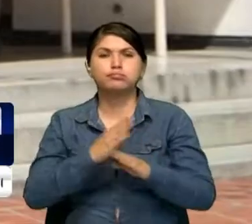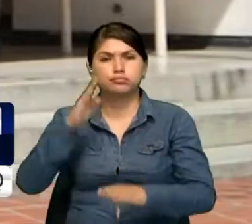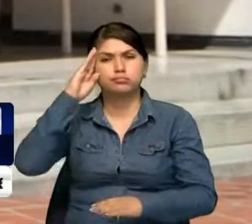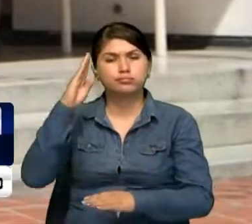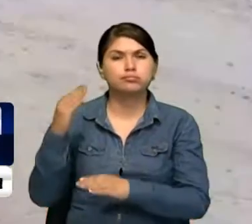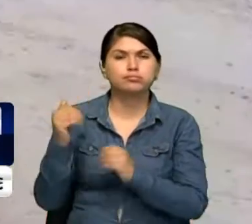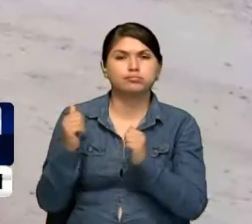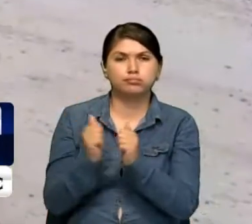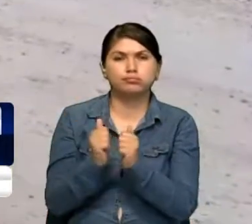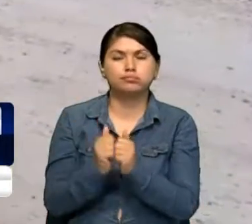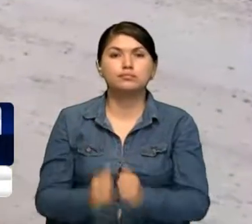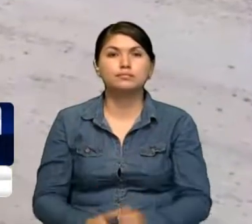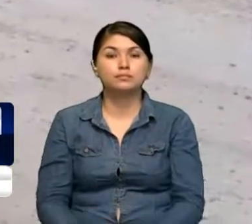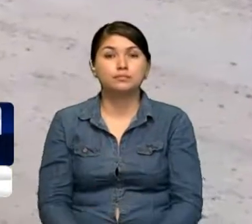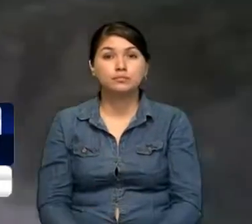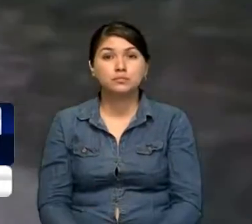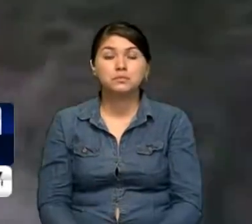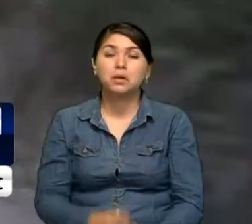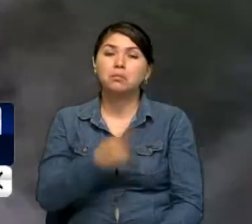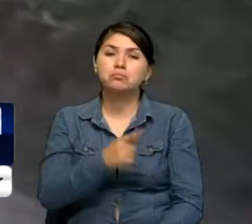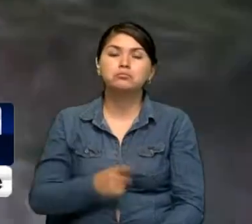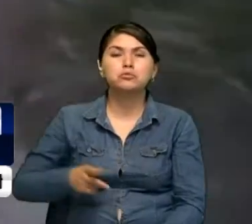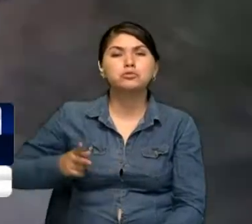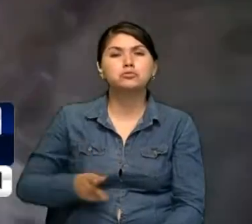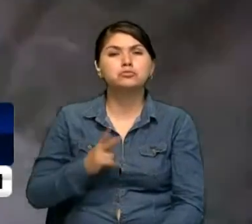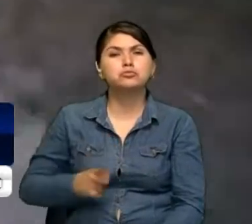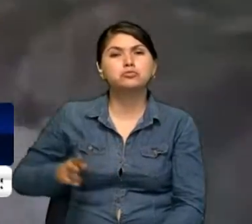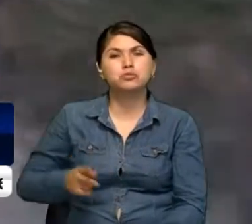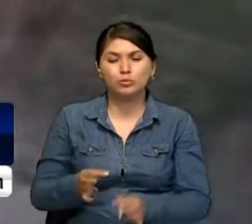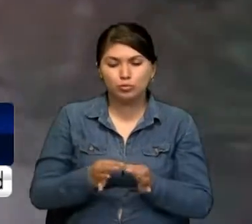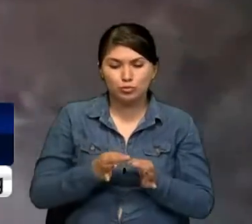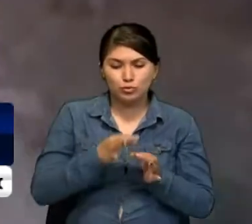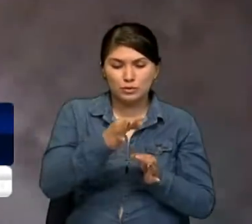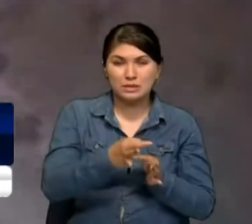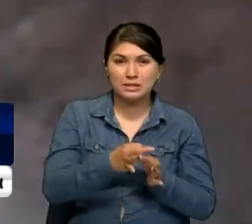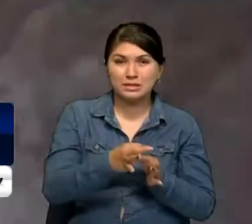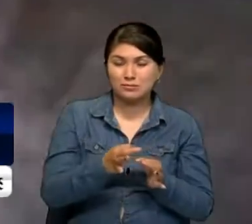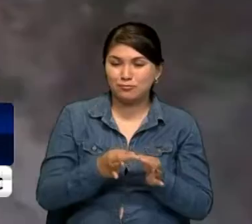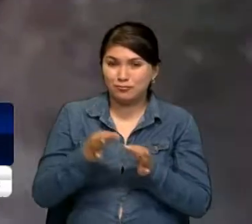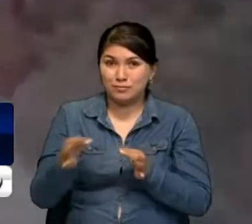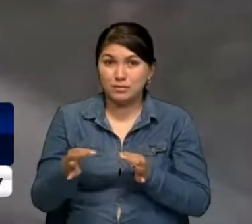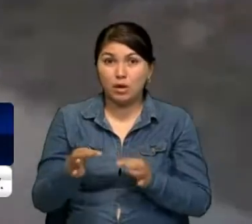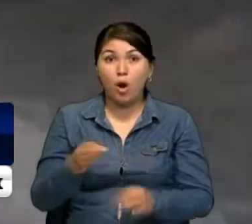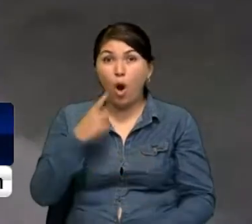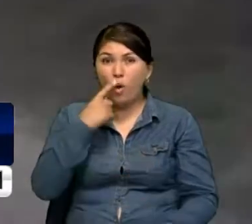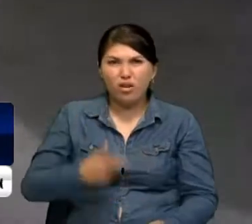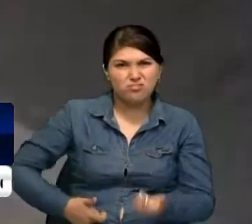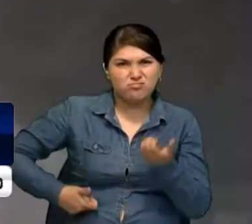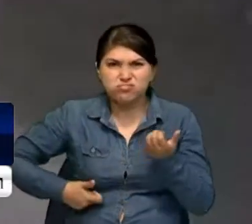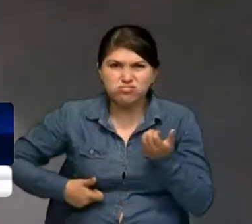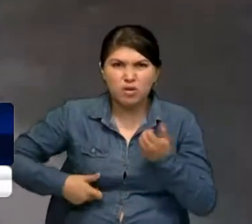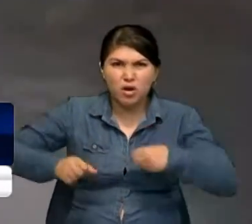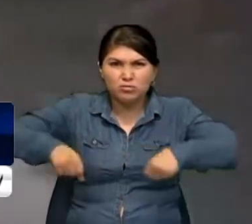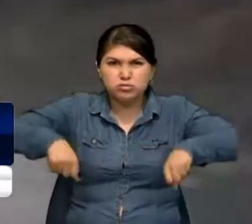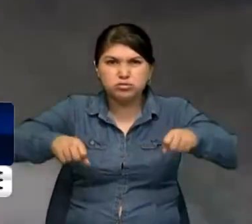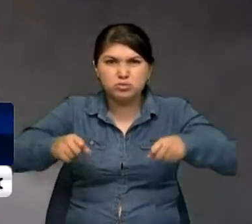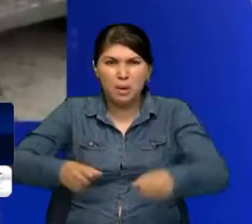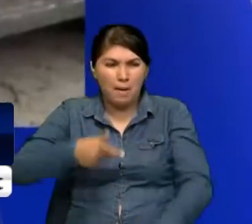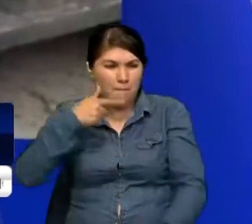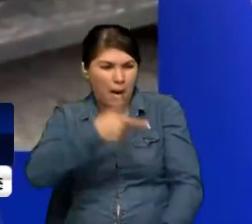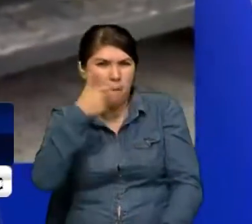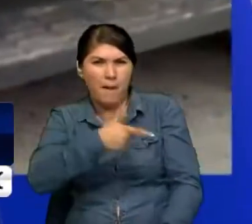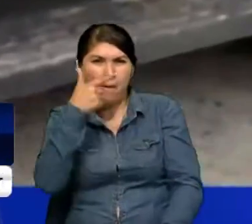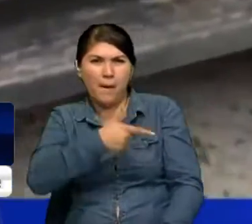Ocaña. Cuando transitaba la vía terciaria entre los municipios de San Calixto y Ocaña, hombres armados que se movilizaban en motocicletas dispararon